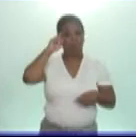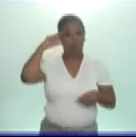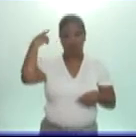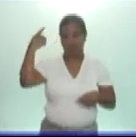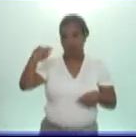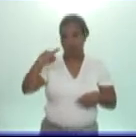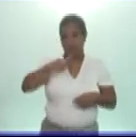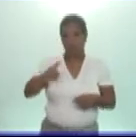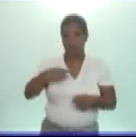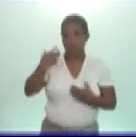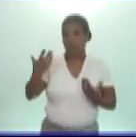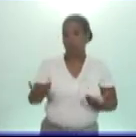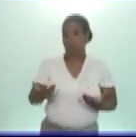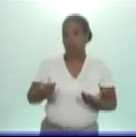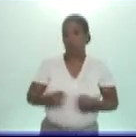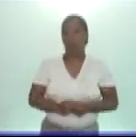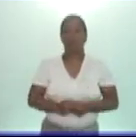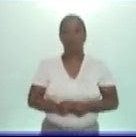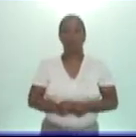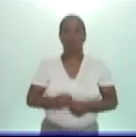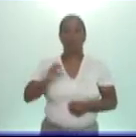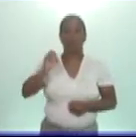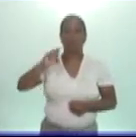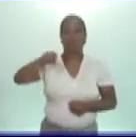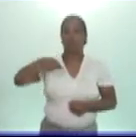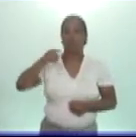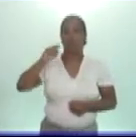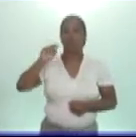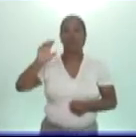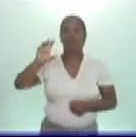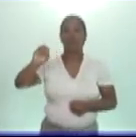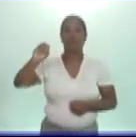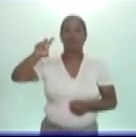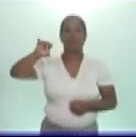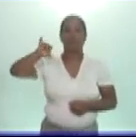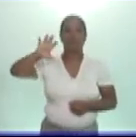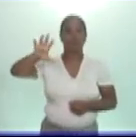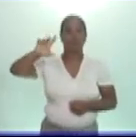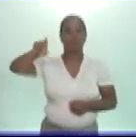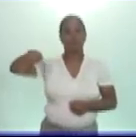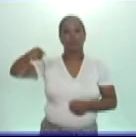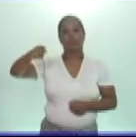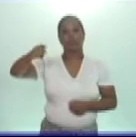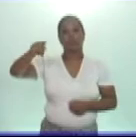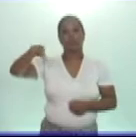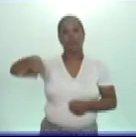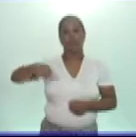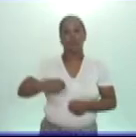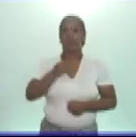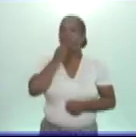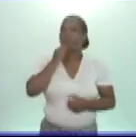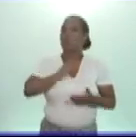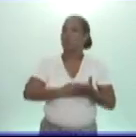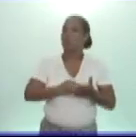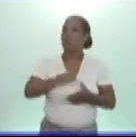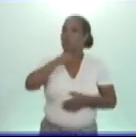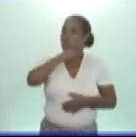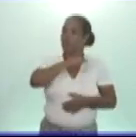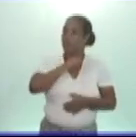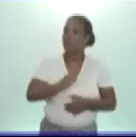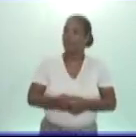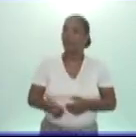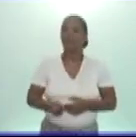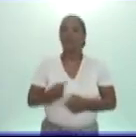0,4 kilogramos, 0,05 kilogramos. Bueno, puedo calcular esta